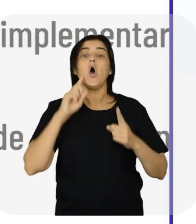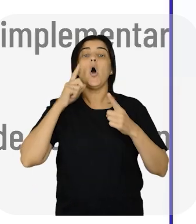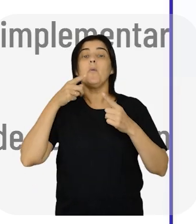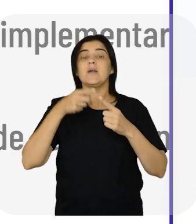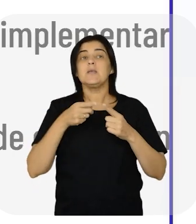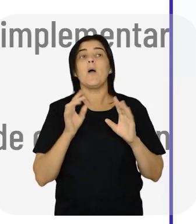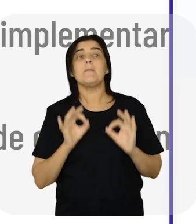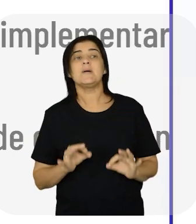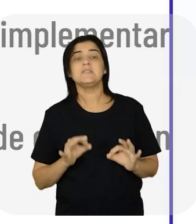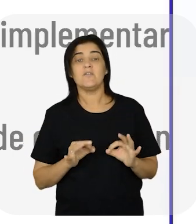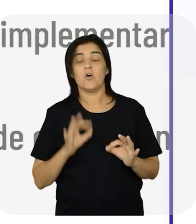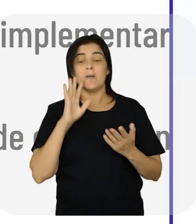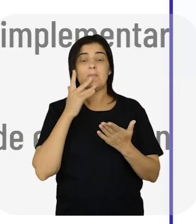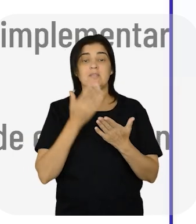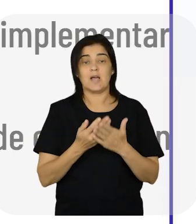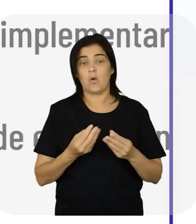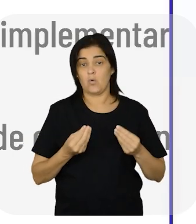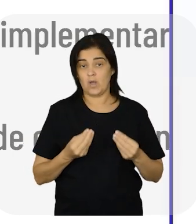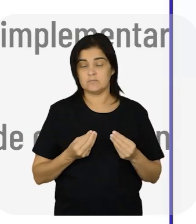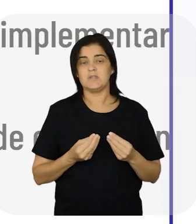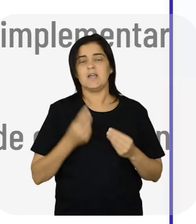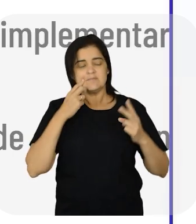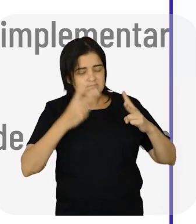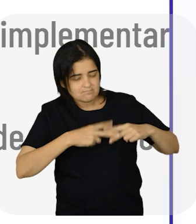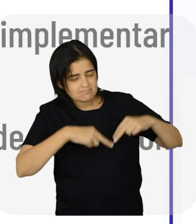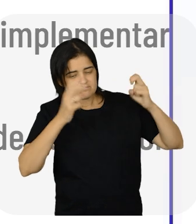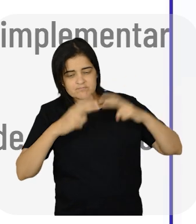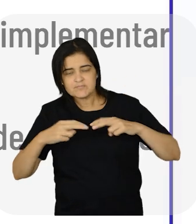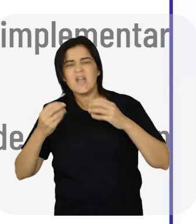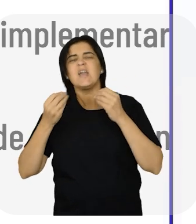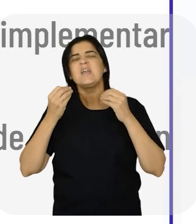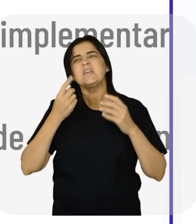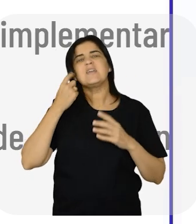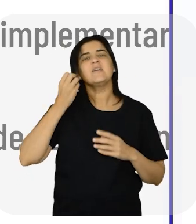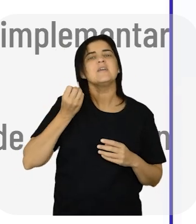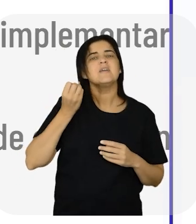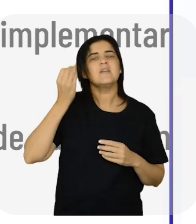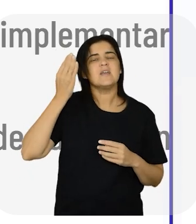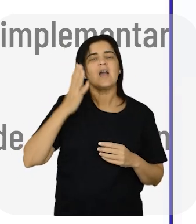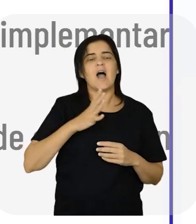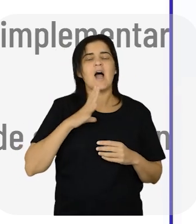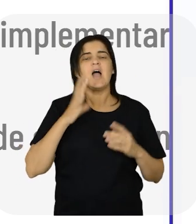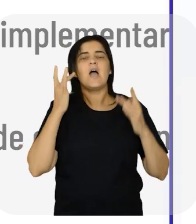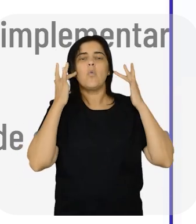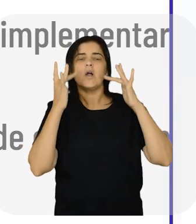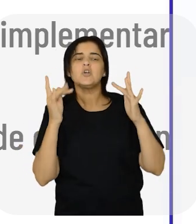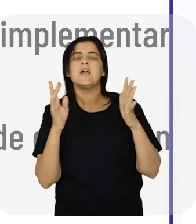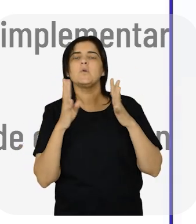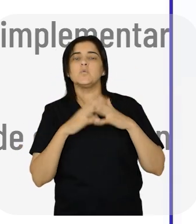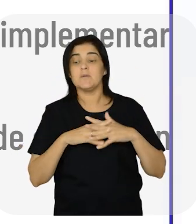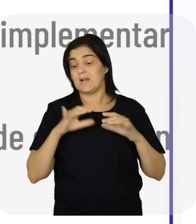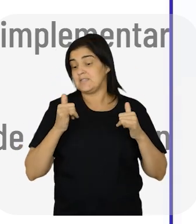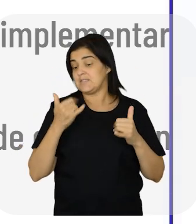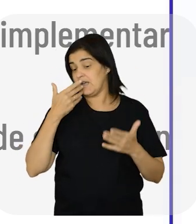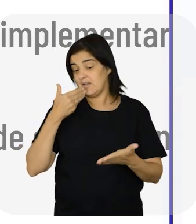objetivos específicos que nos planteamos fue explorar qué concepción de educación inclusiva tienen sus estudiantes que están en el